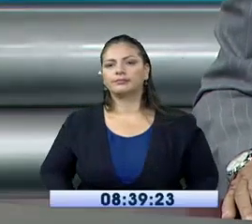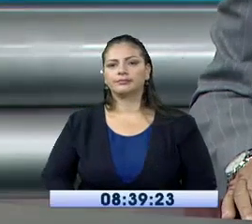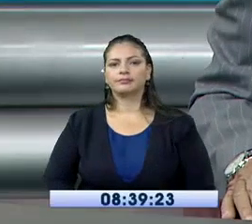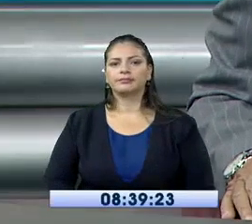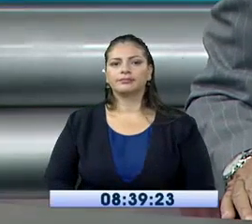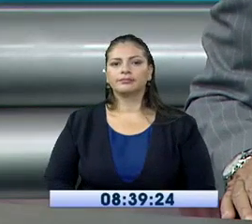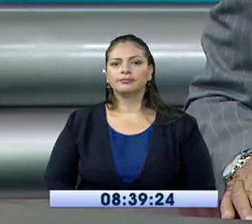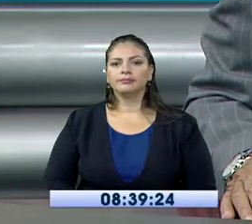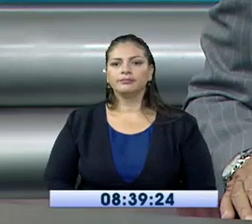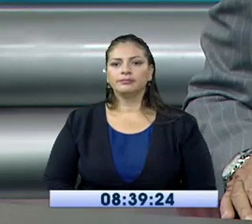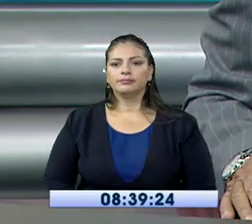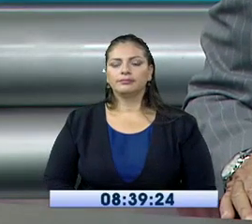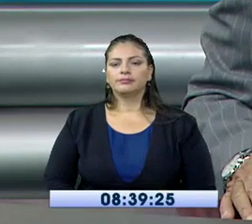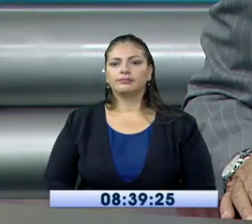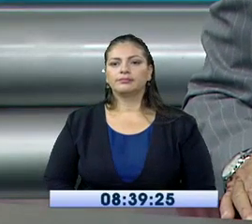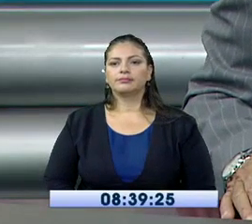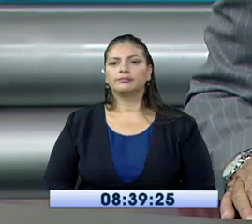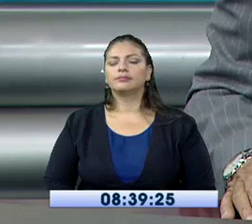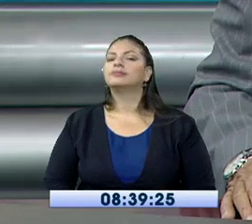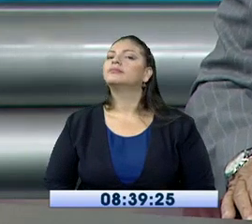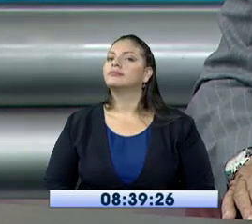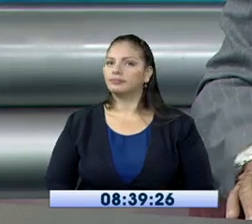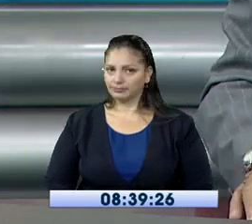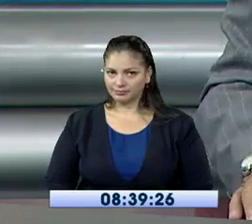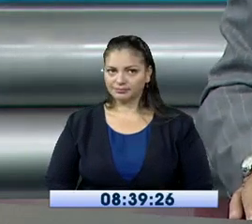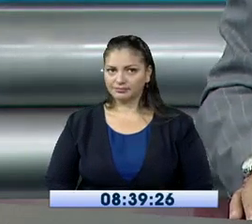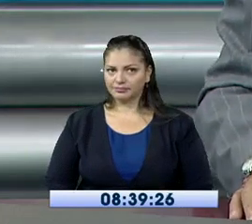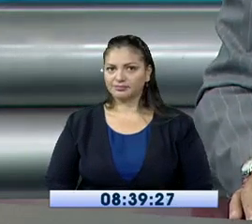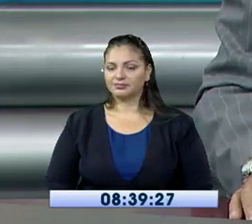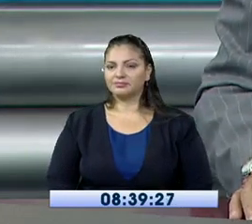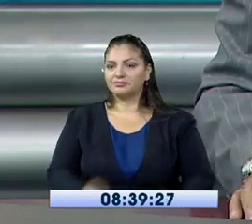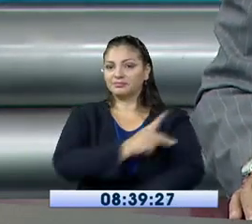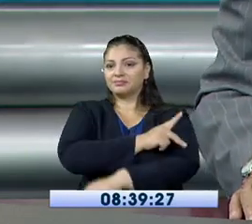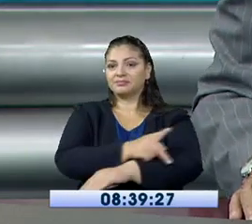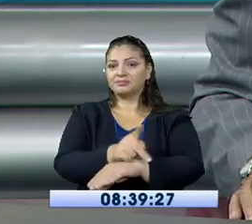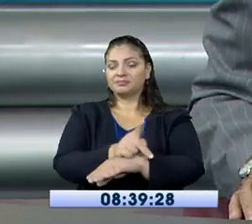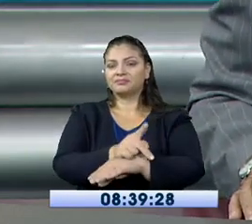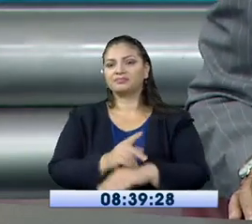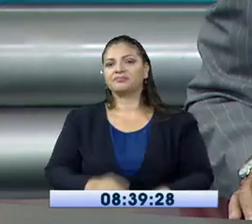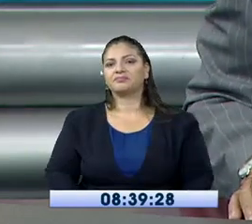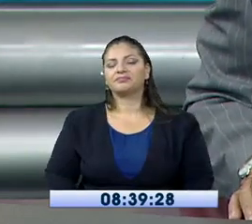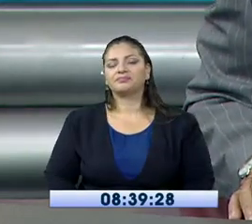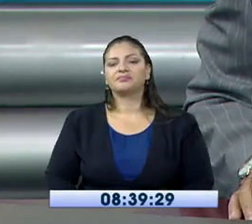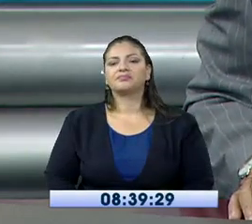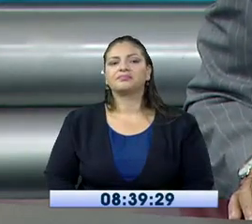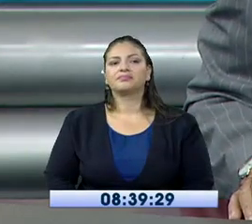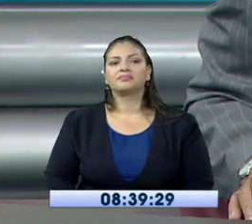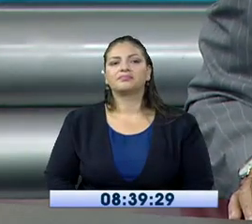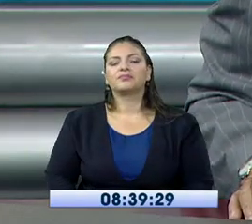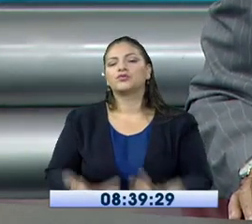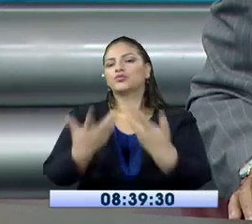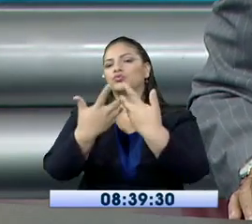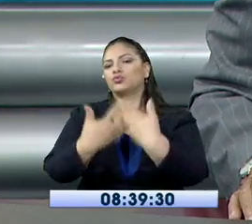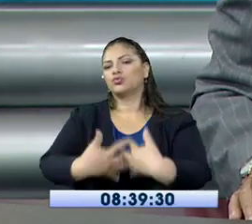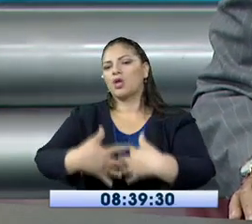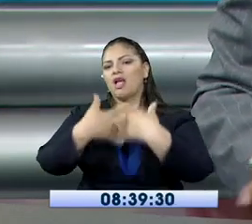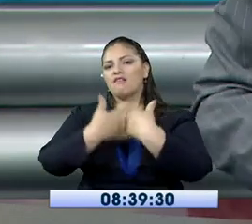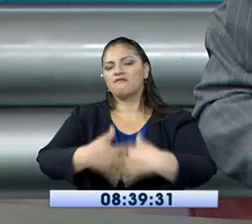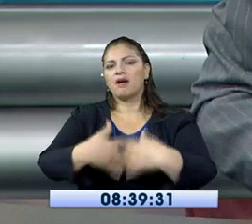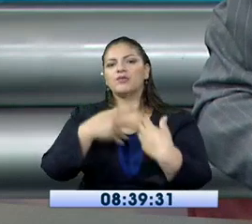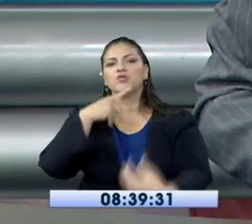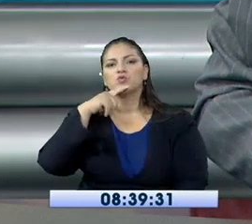Accidente laboral terminó en muerte. El hecho se registró en una fábrica de